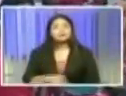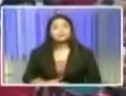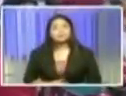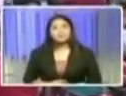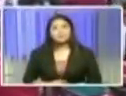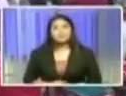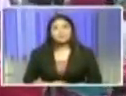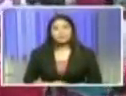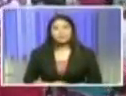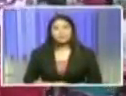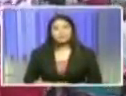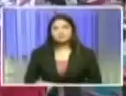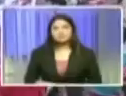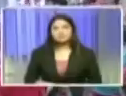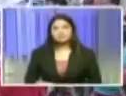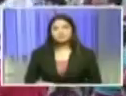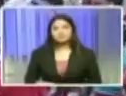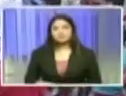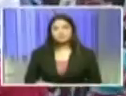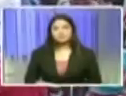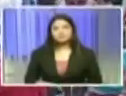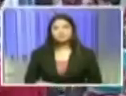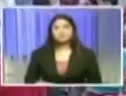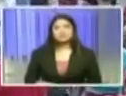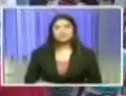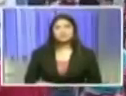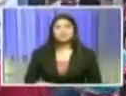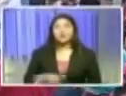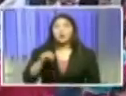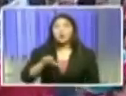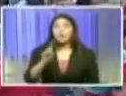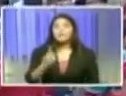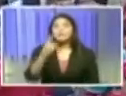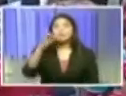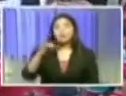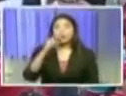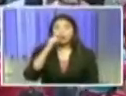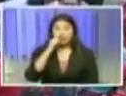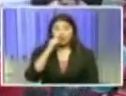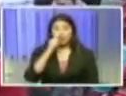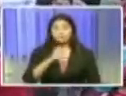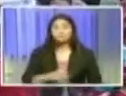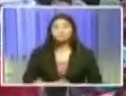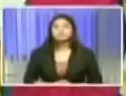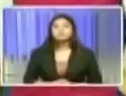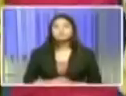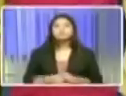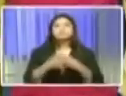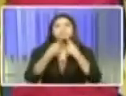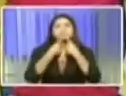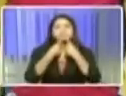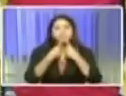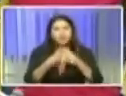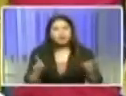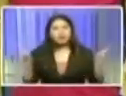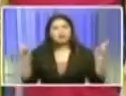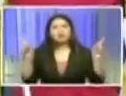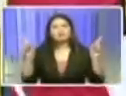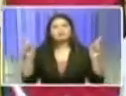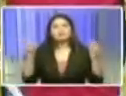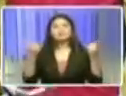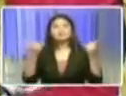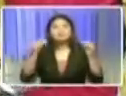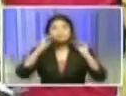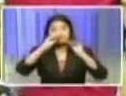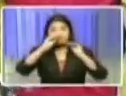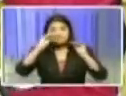yo, hoy 1 de junio, declaro y